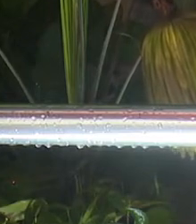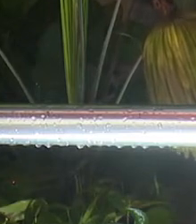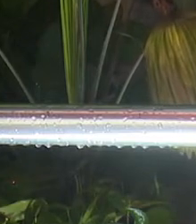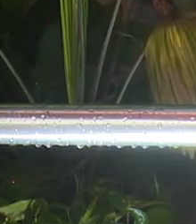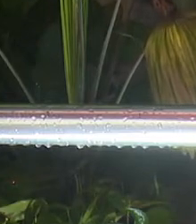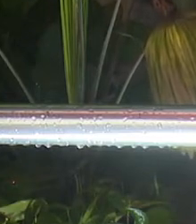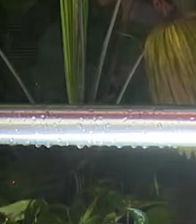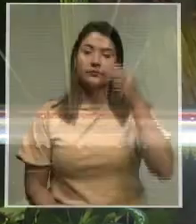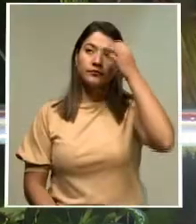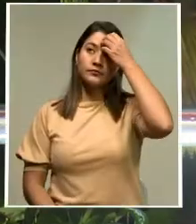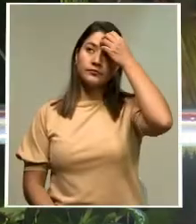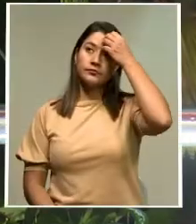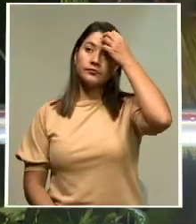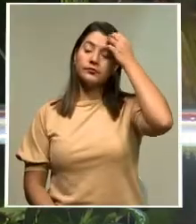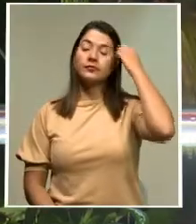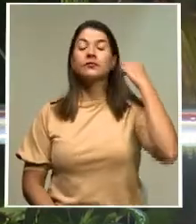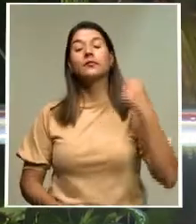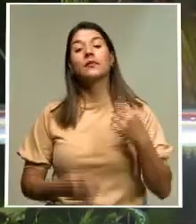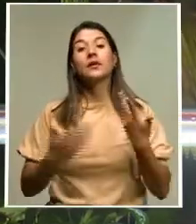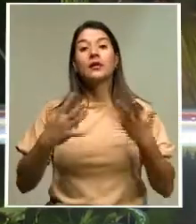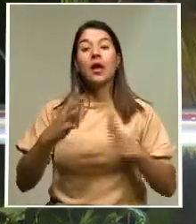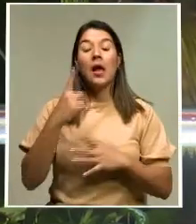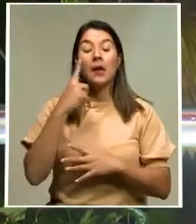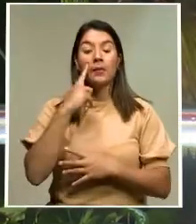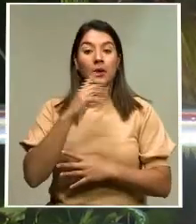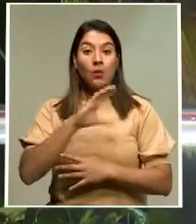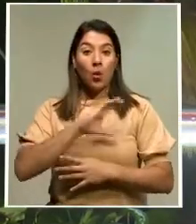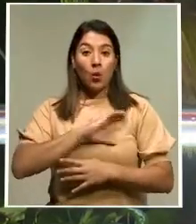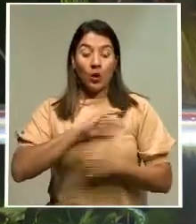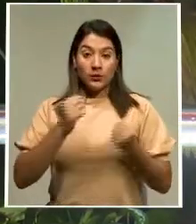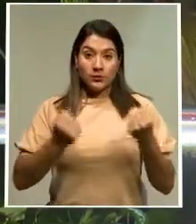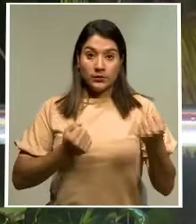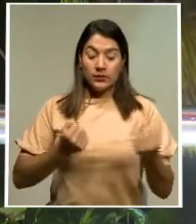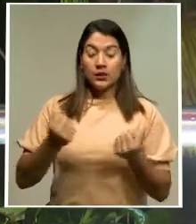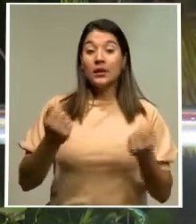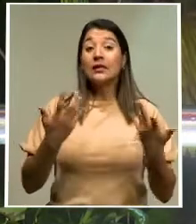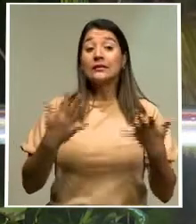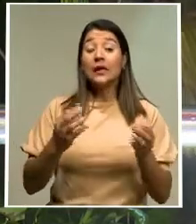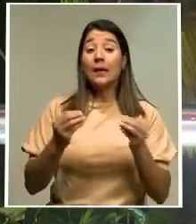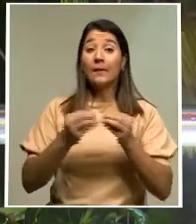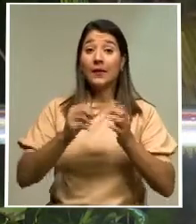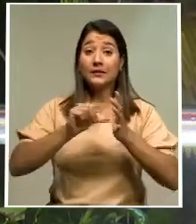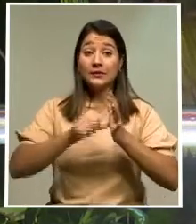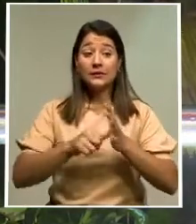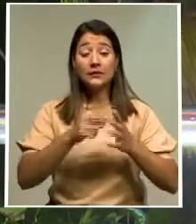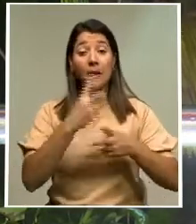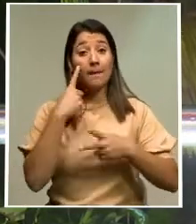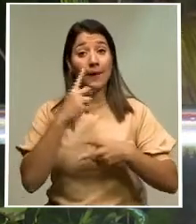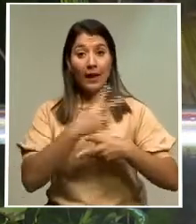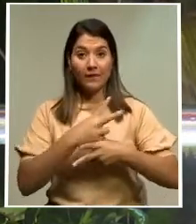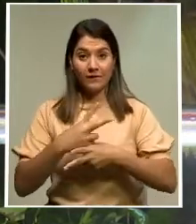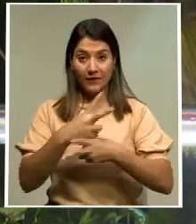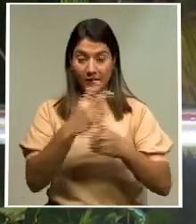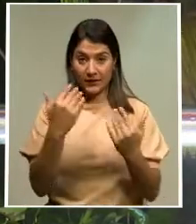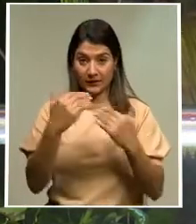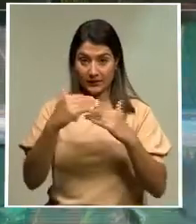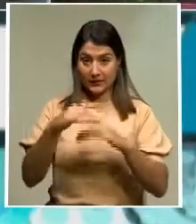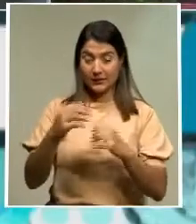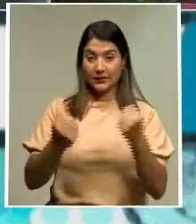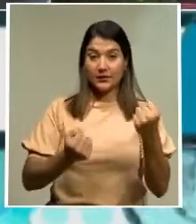de la Fuerza Pública como la Policía de Tránsito también han reforzado los operativos para vigilar esta restricción